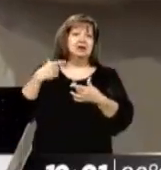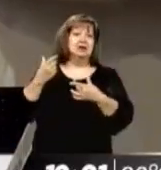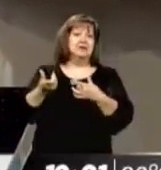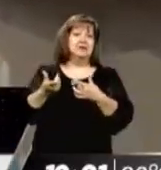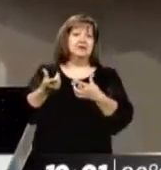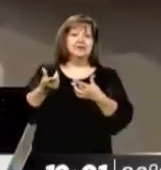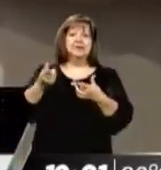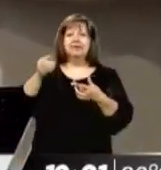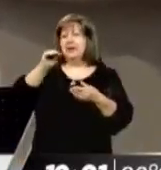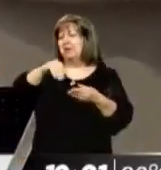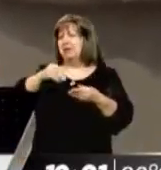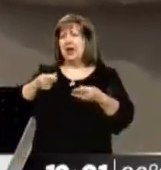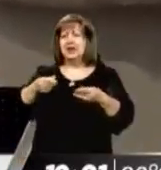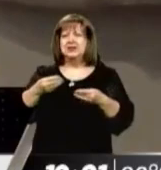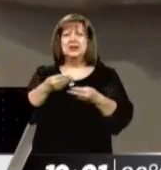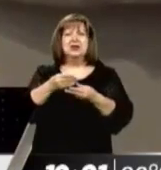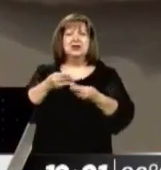llevar